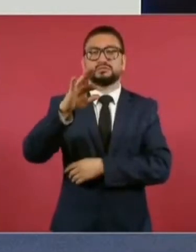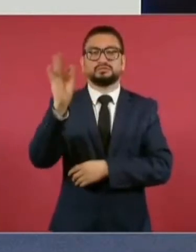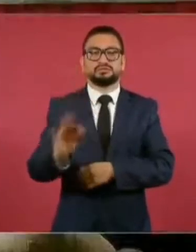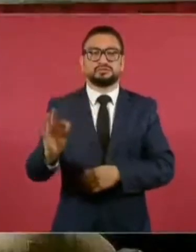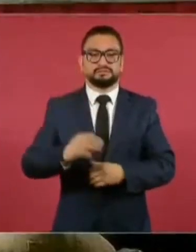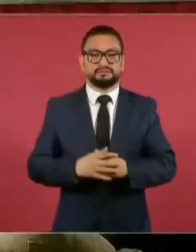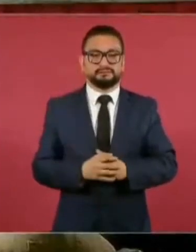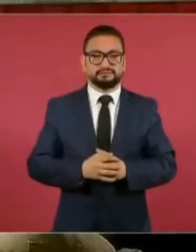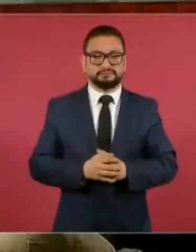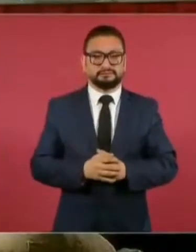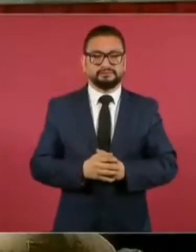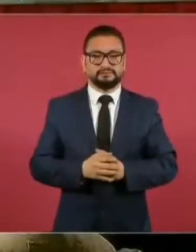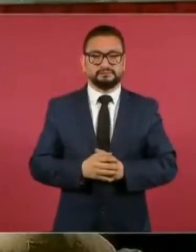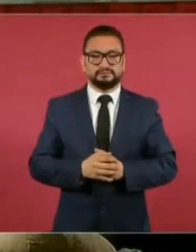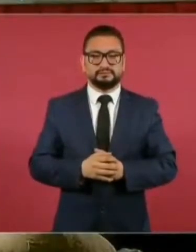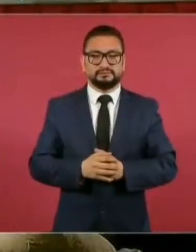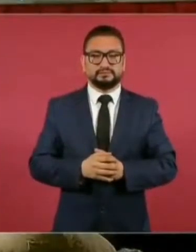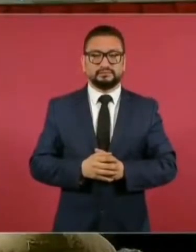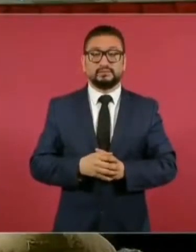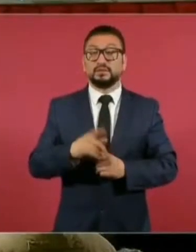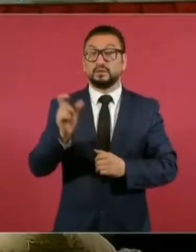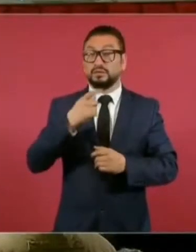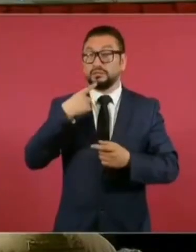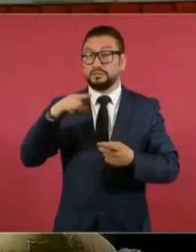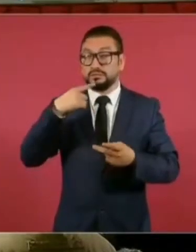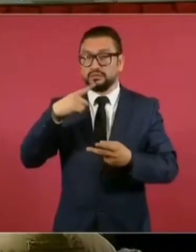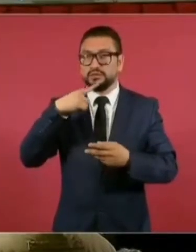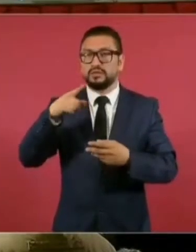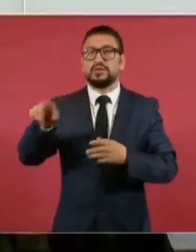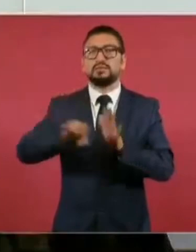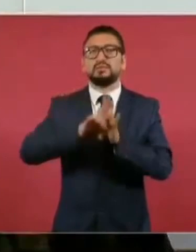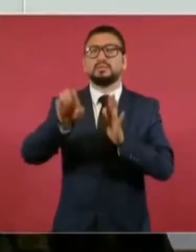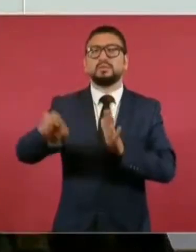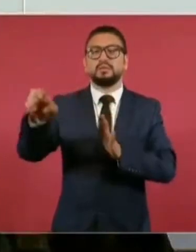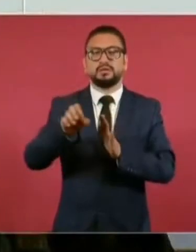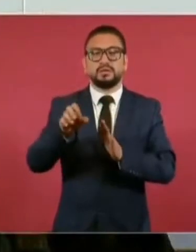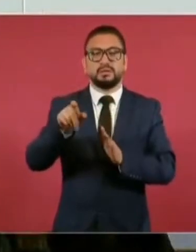0.7% del total de quejas. Suspensiones,